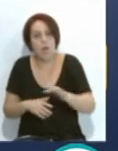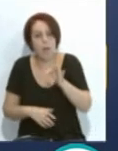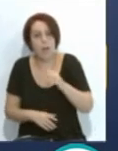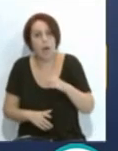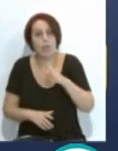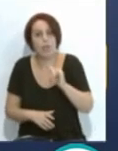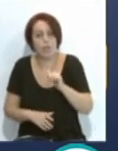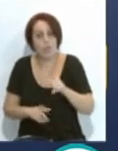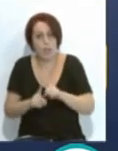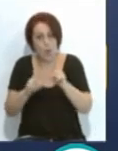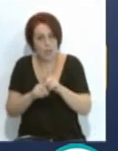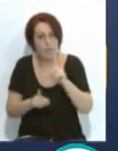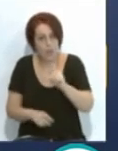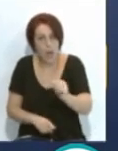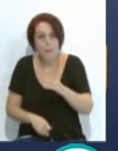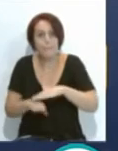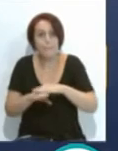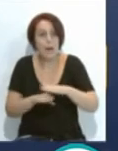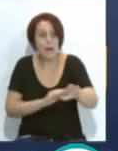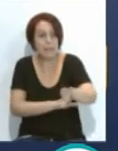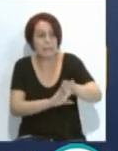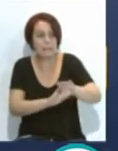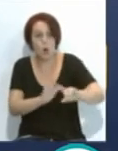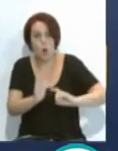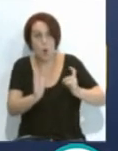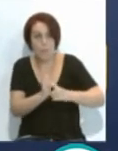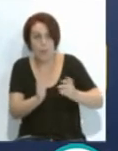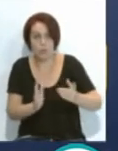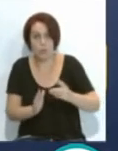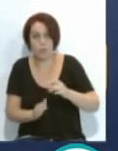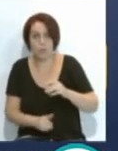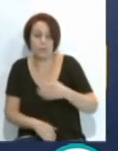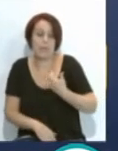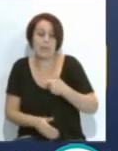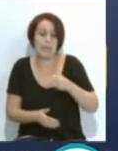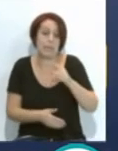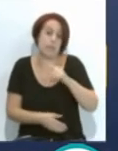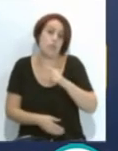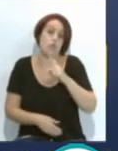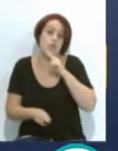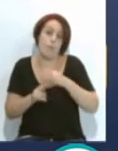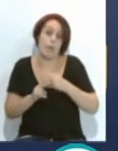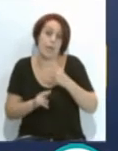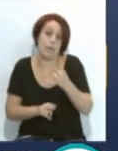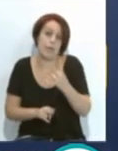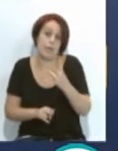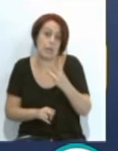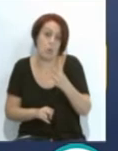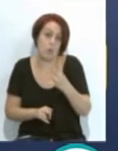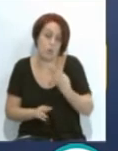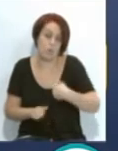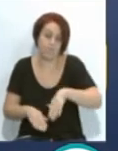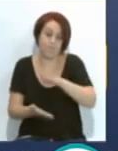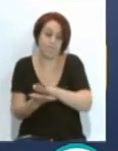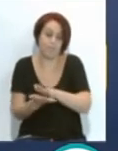para completar el lateral izquierdo, que había 3-4 nombres encima de la mesa pendientes. Nos ha faltado ese